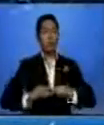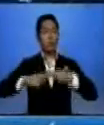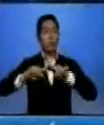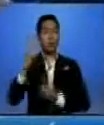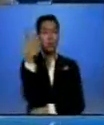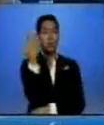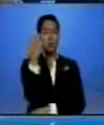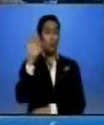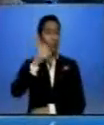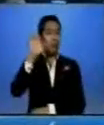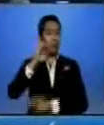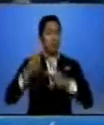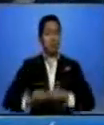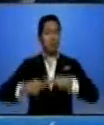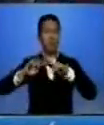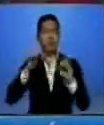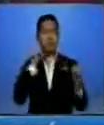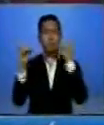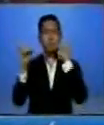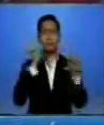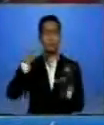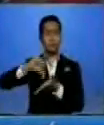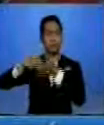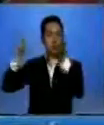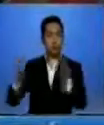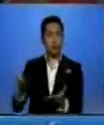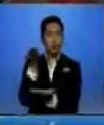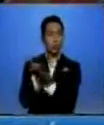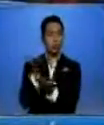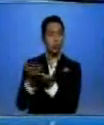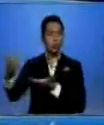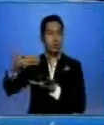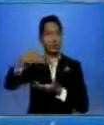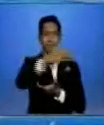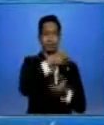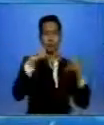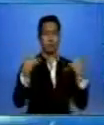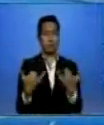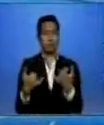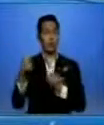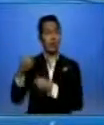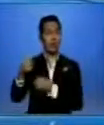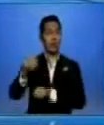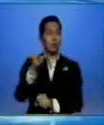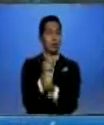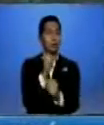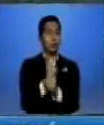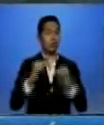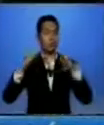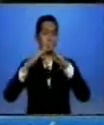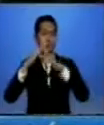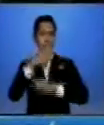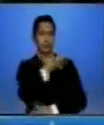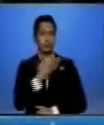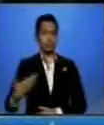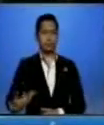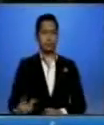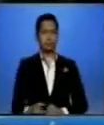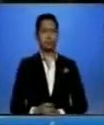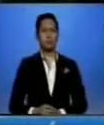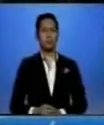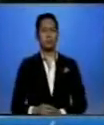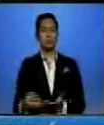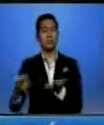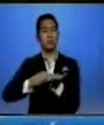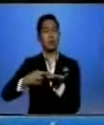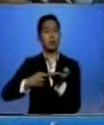de diálogo ciudadano para recoger propuestas. Hoy se realizó un taller de trabajo en el Palacio de Gobierno. En la reunión entre el presidente